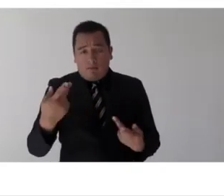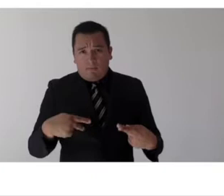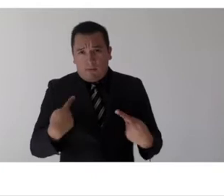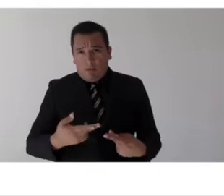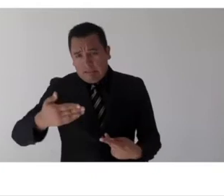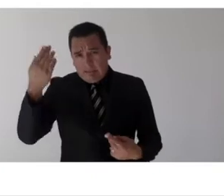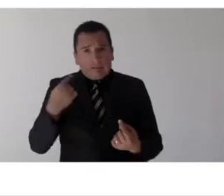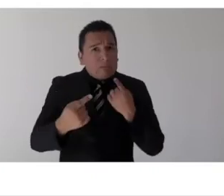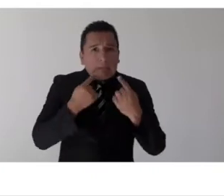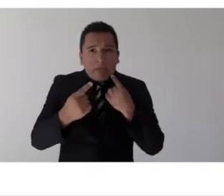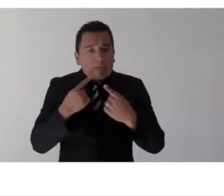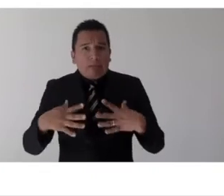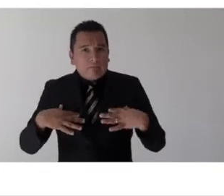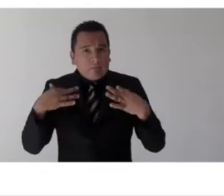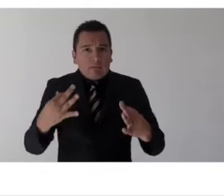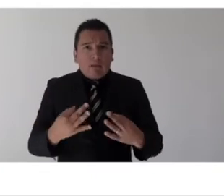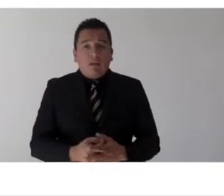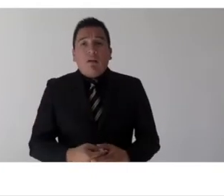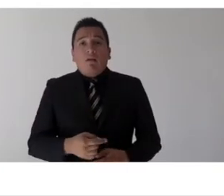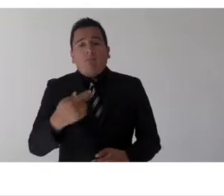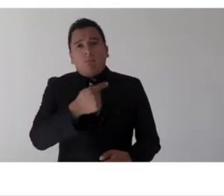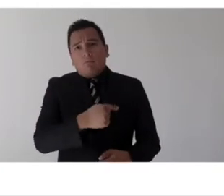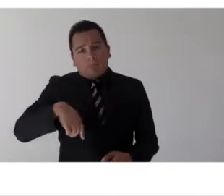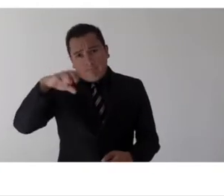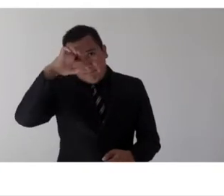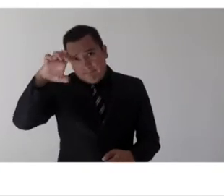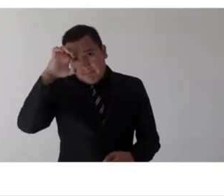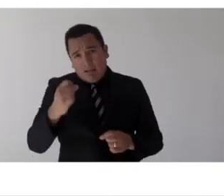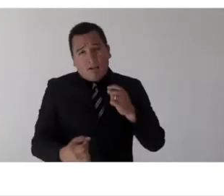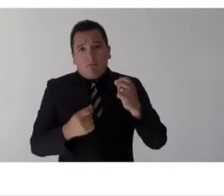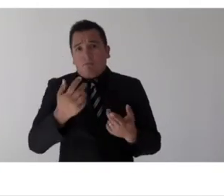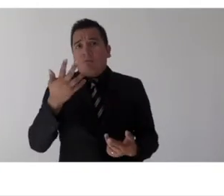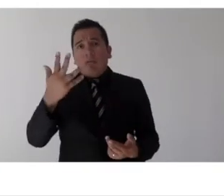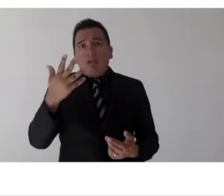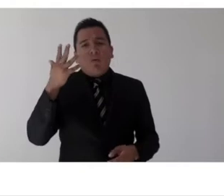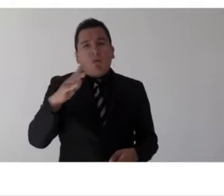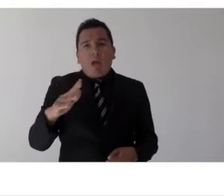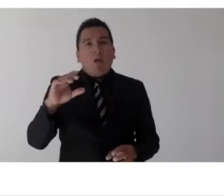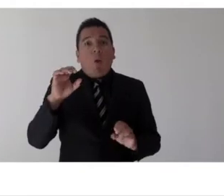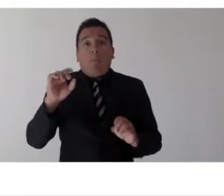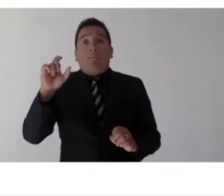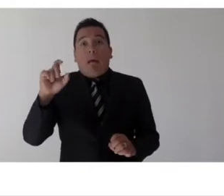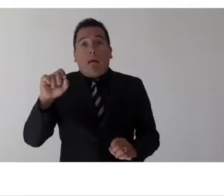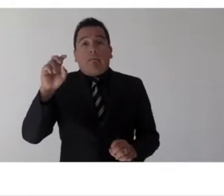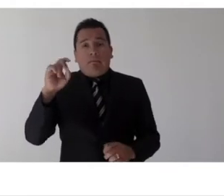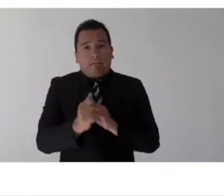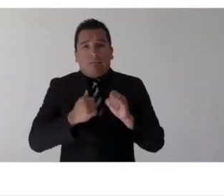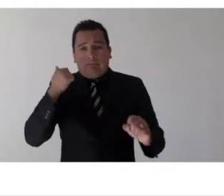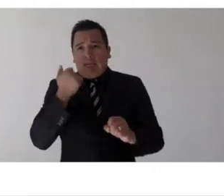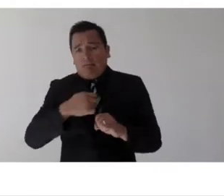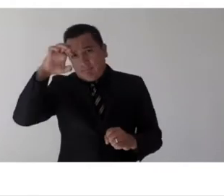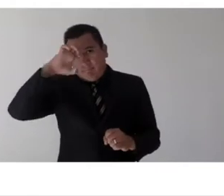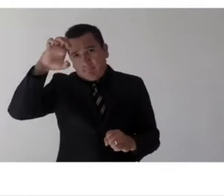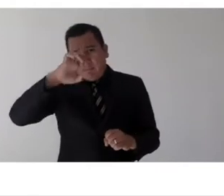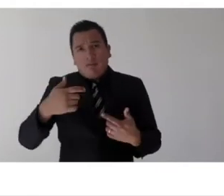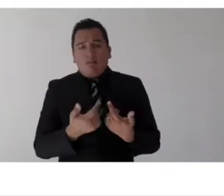llevamos pues algunos 10 años, otros 5, otros llevarán 20 o 30 años participando en la vida pública, y en la vida